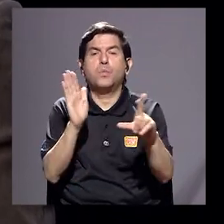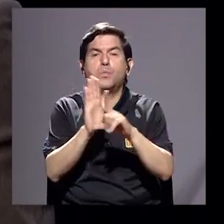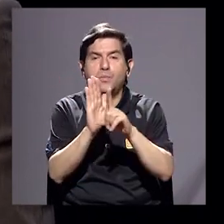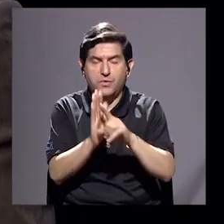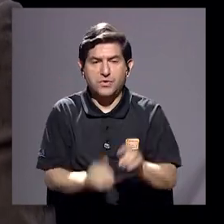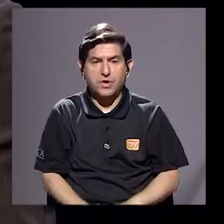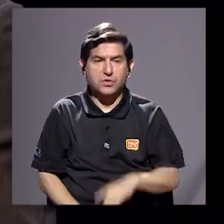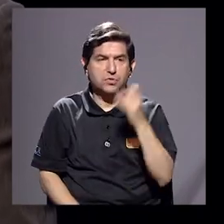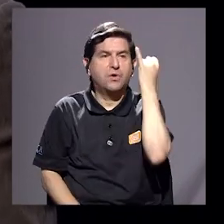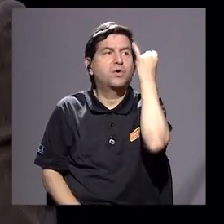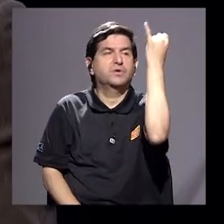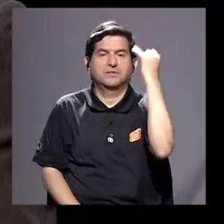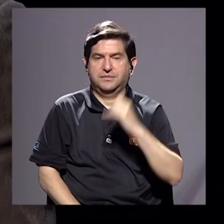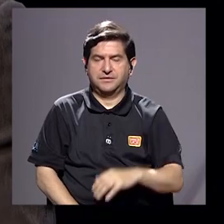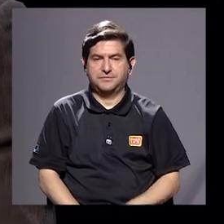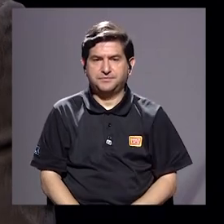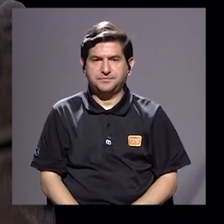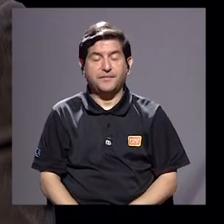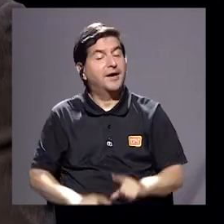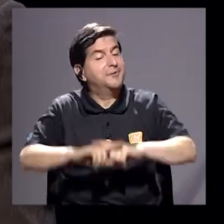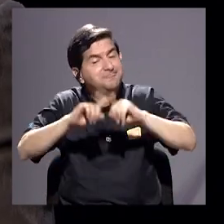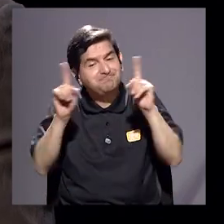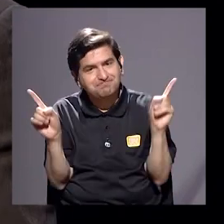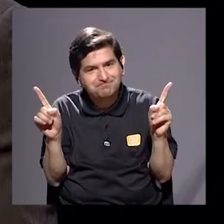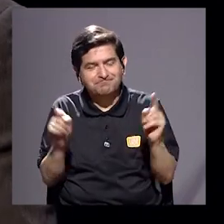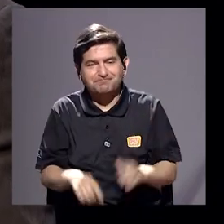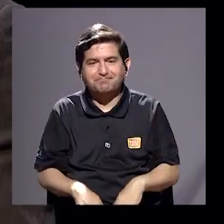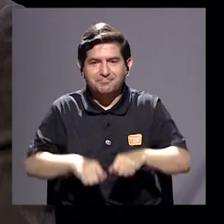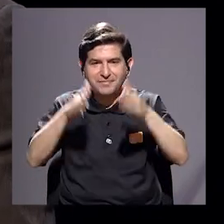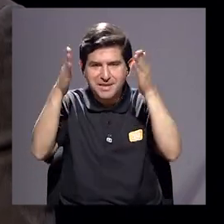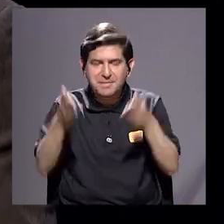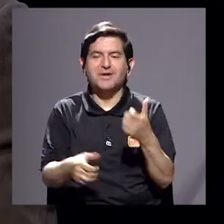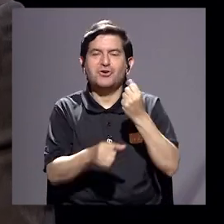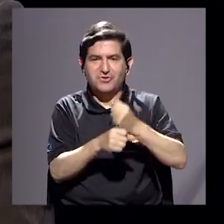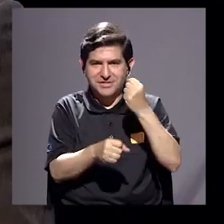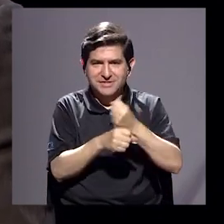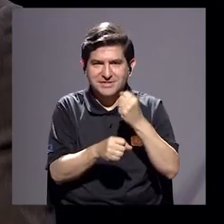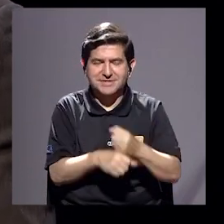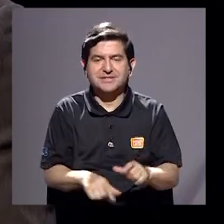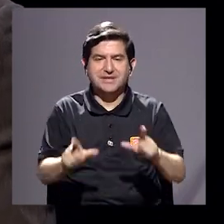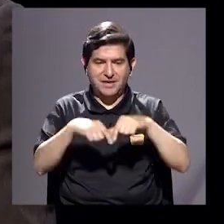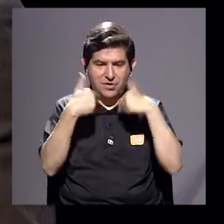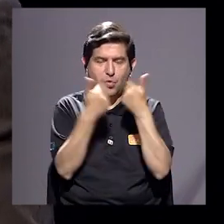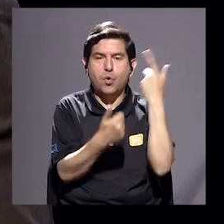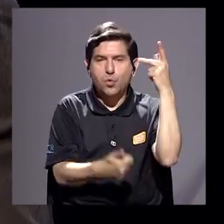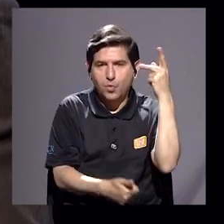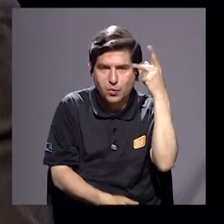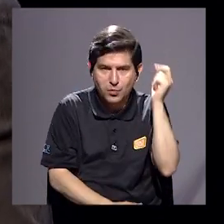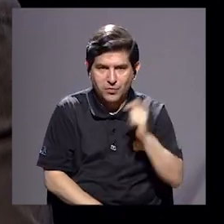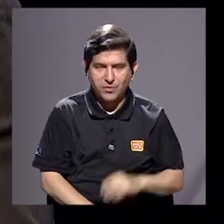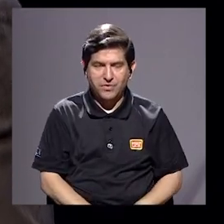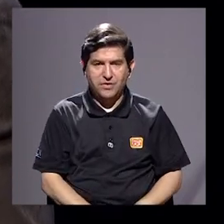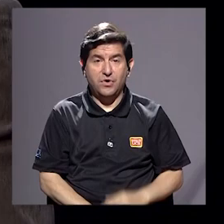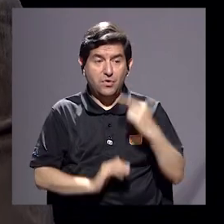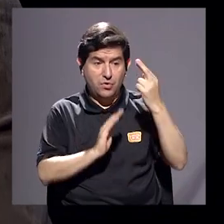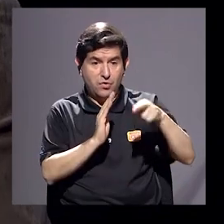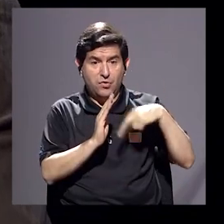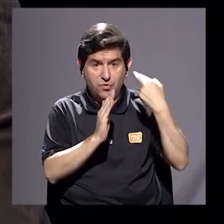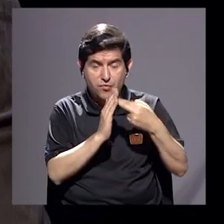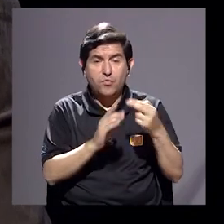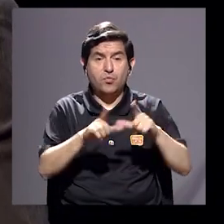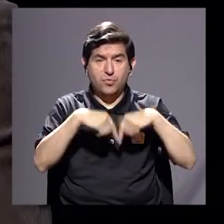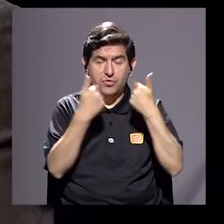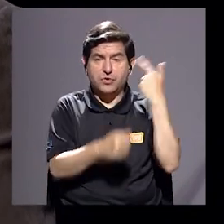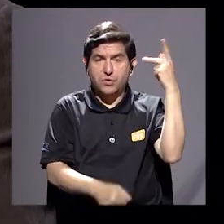alrededor de alguna idea cosa diferente es el periodista que trabaja con las fracciones políticas lógicamente el rol de los periodistas de